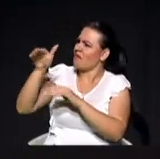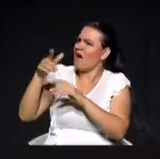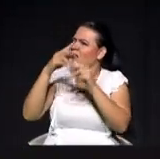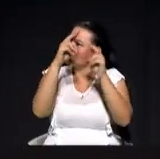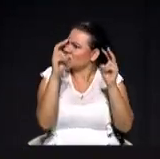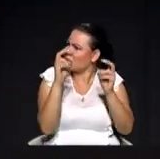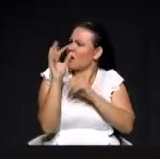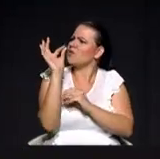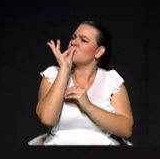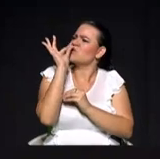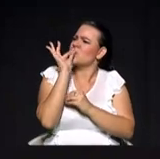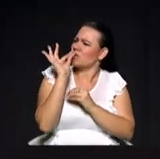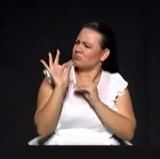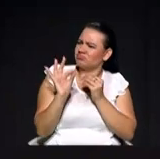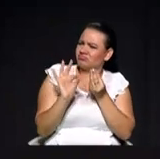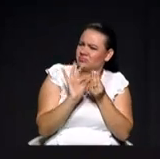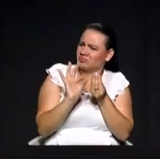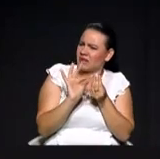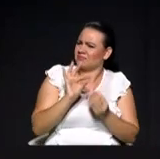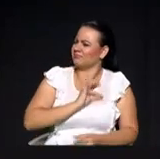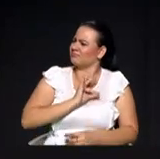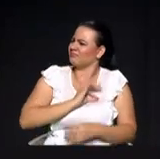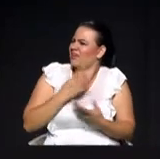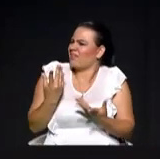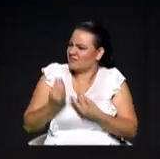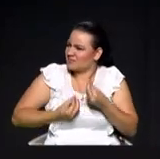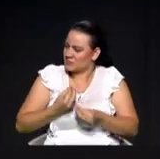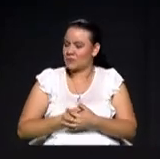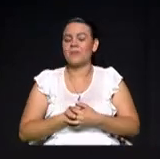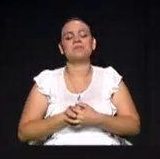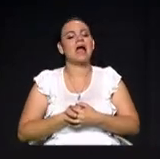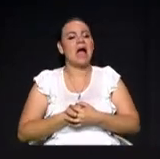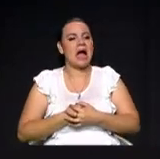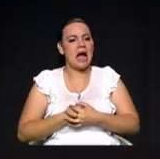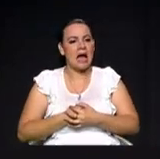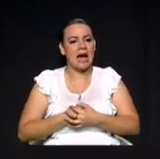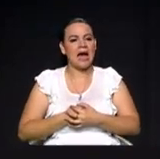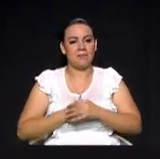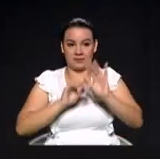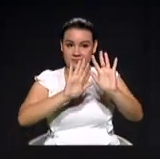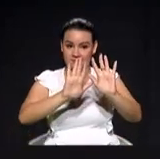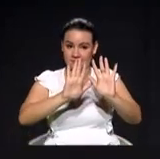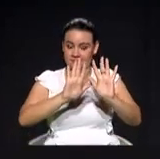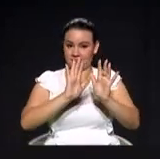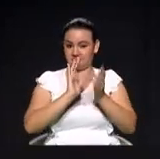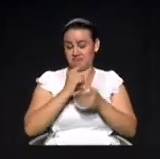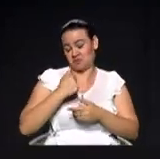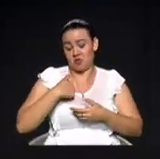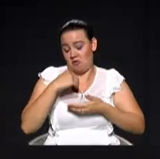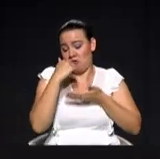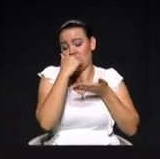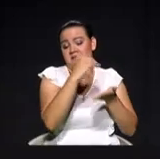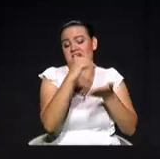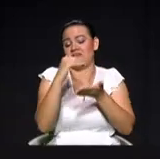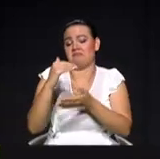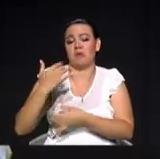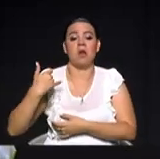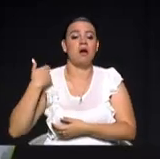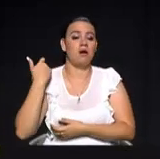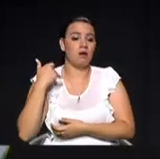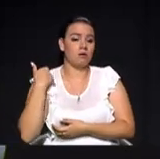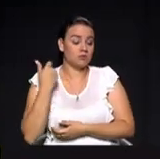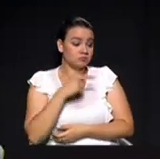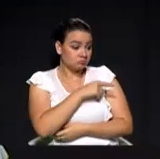sencillo nosotros le vamos a dar a los jóvenes una semilla para que no sufran ni las mamas